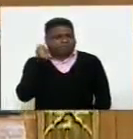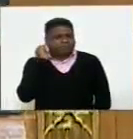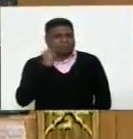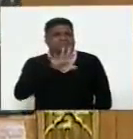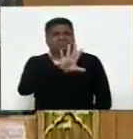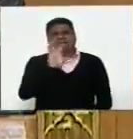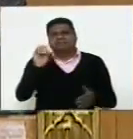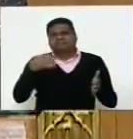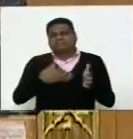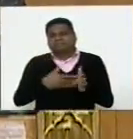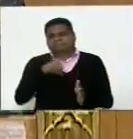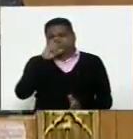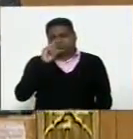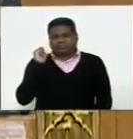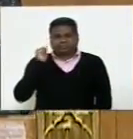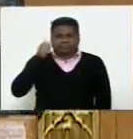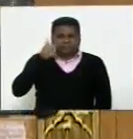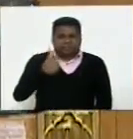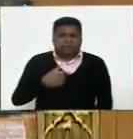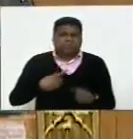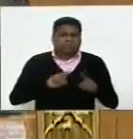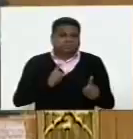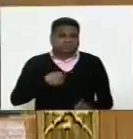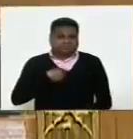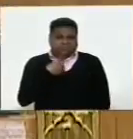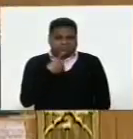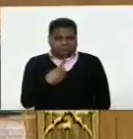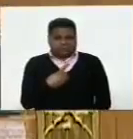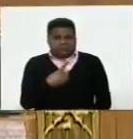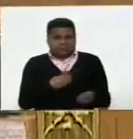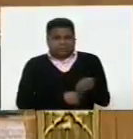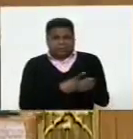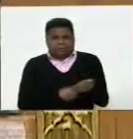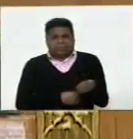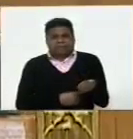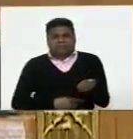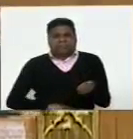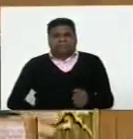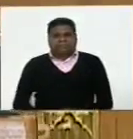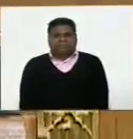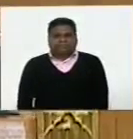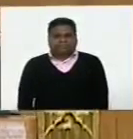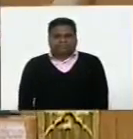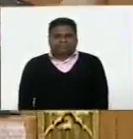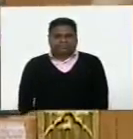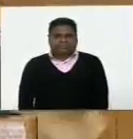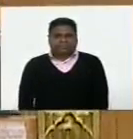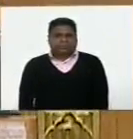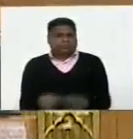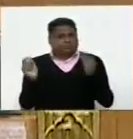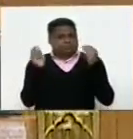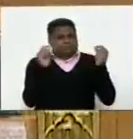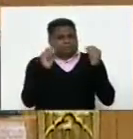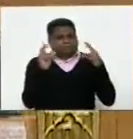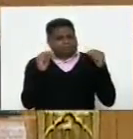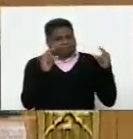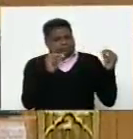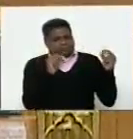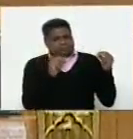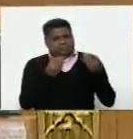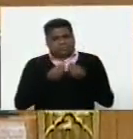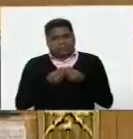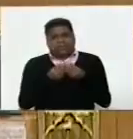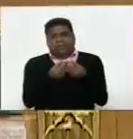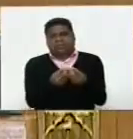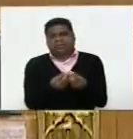años. Pero les decía, hermanas, que cuando veíamos ese debate, nosotras aquí, que tuvimos el privilegio de